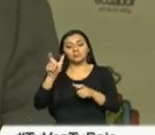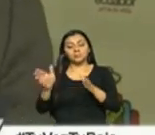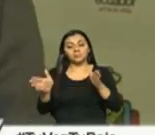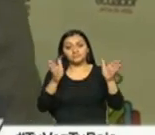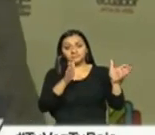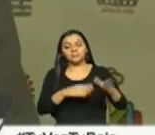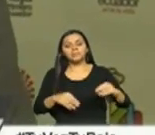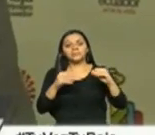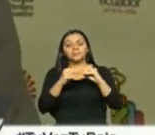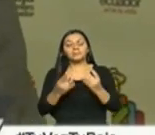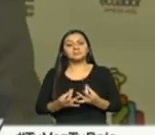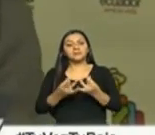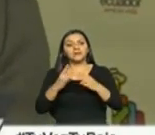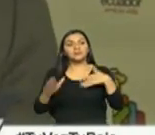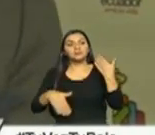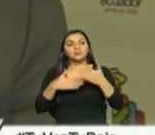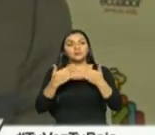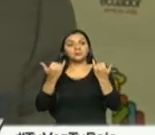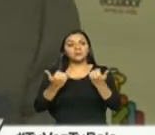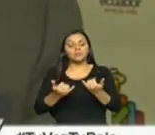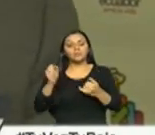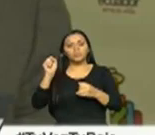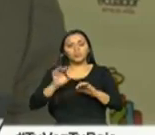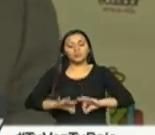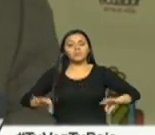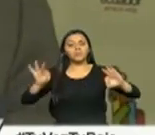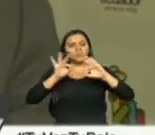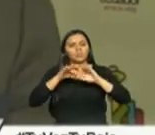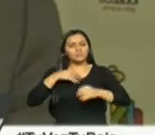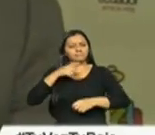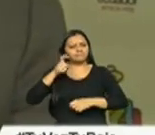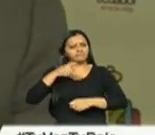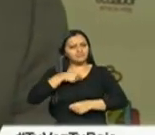el tema de la calidad ha hecho un importante trabajo